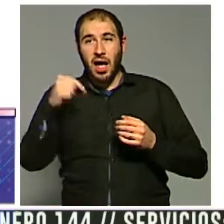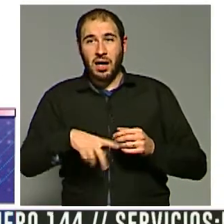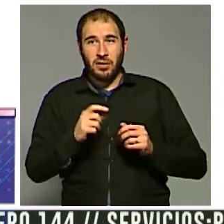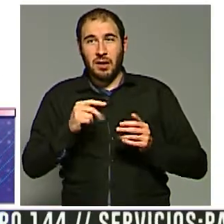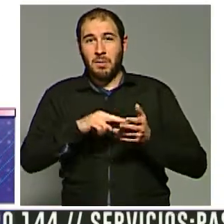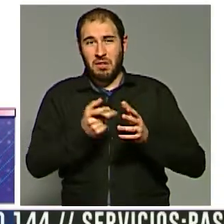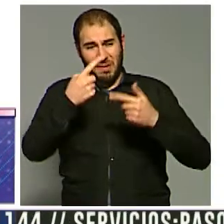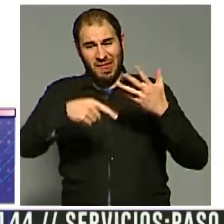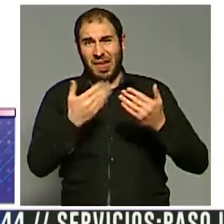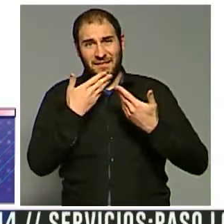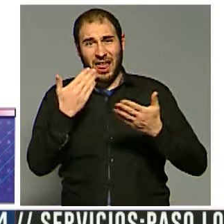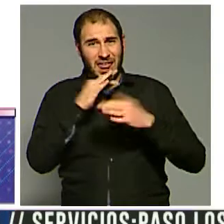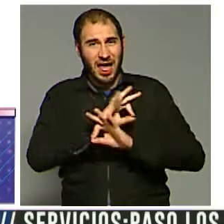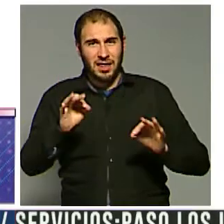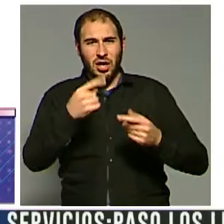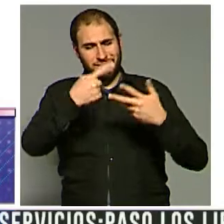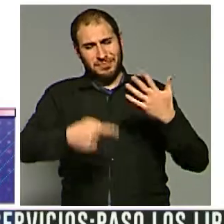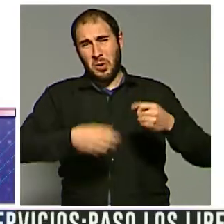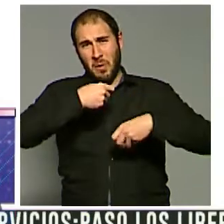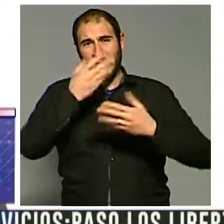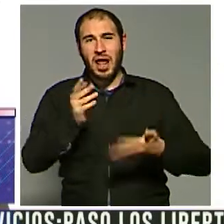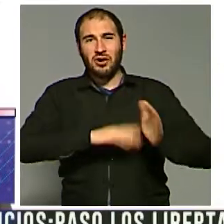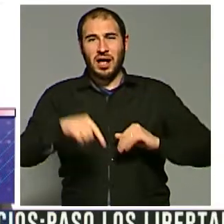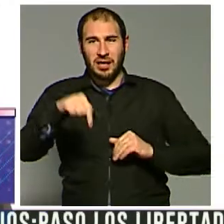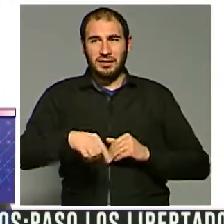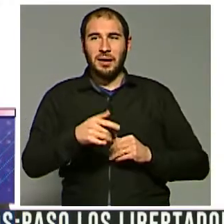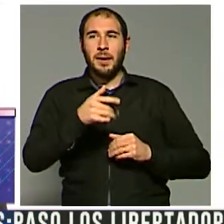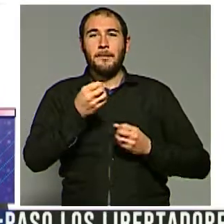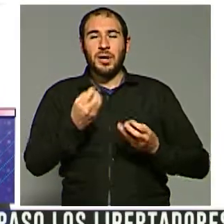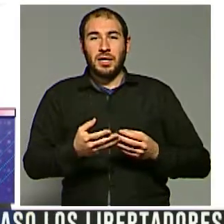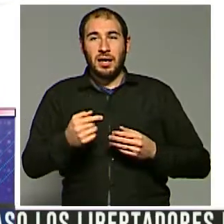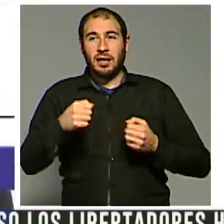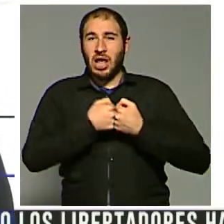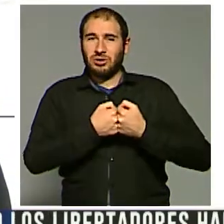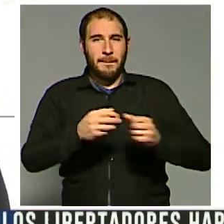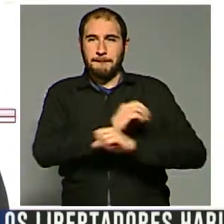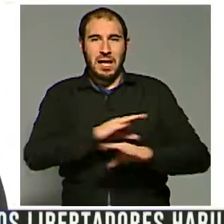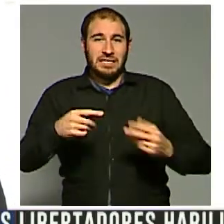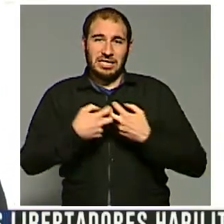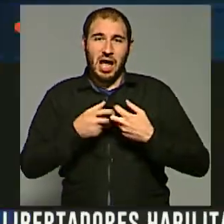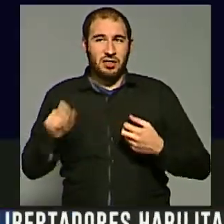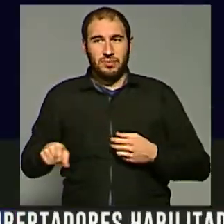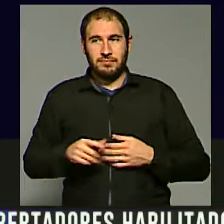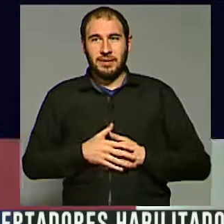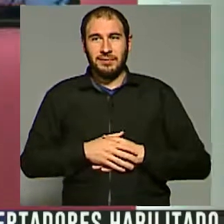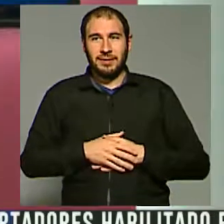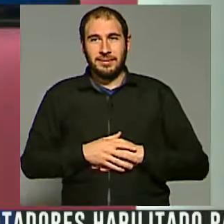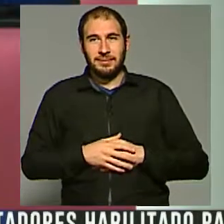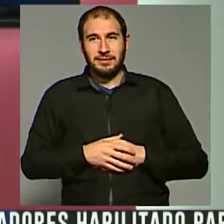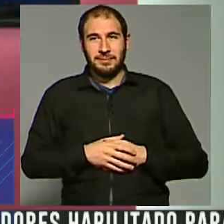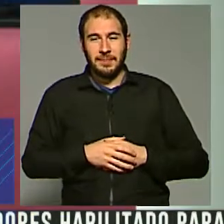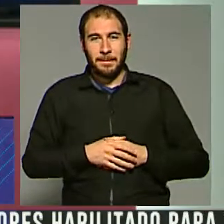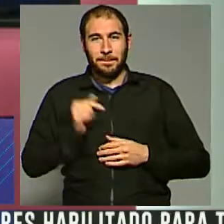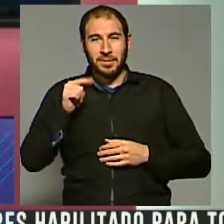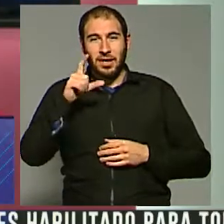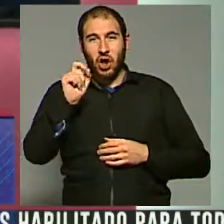ninguna de estas cosas. Cualquiera de las cosas que se esté haciendo ahora es producto de aquella mala negociación del sindicato. Veíamos